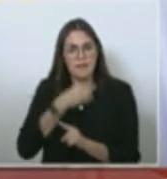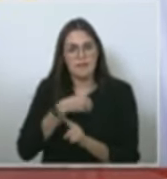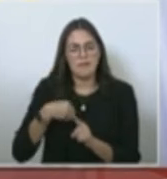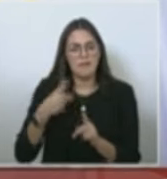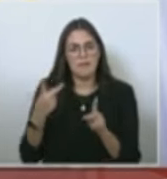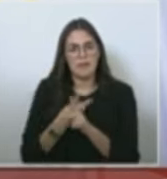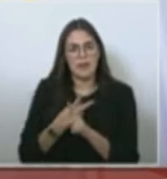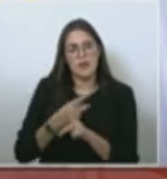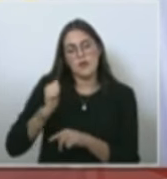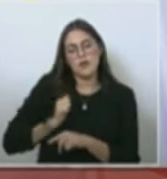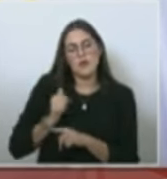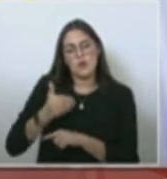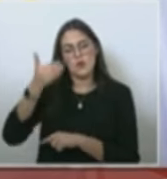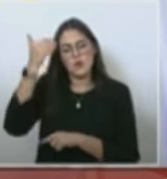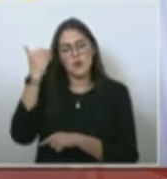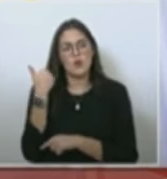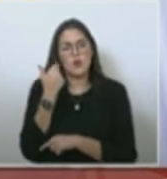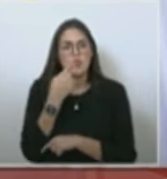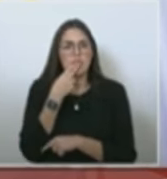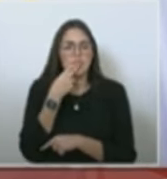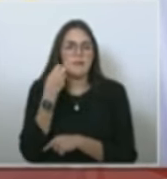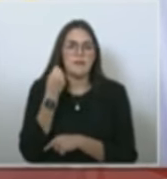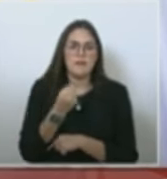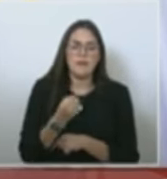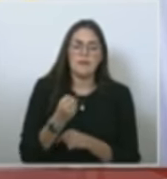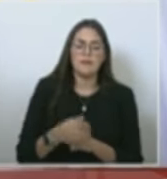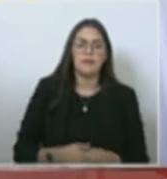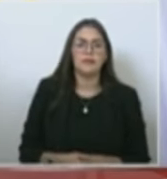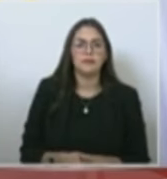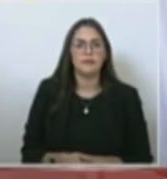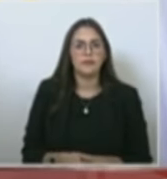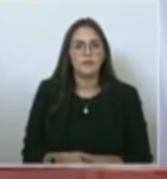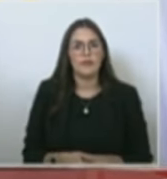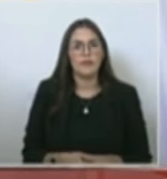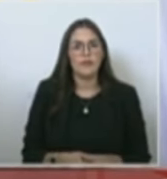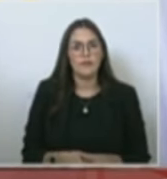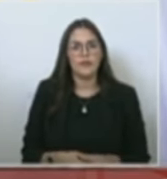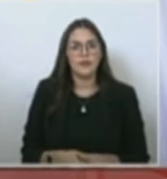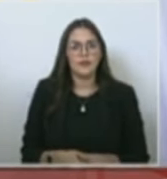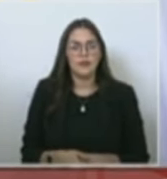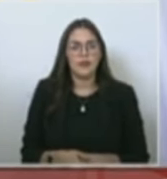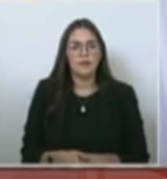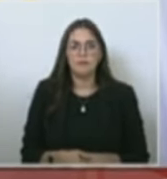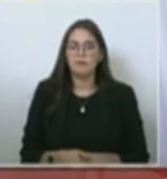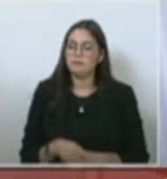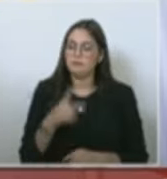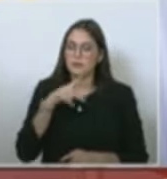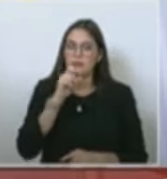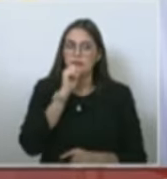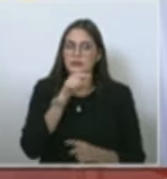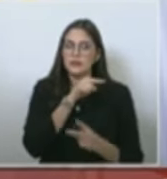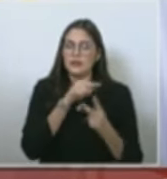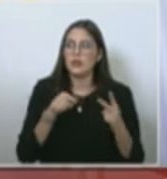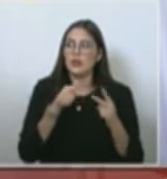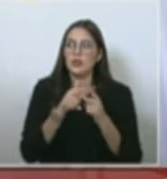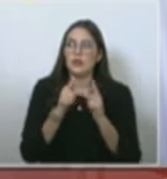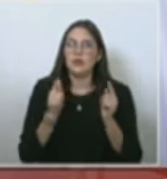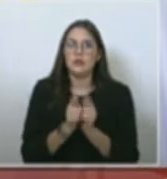régimen autoritario. Sin embargo, los participantes de este Partido Mexicano de